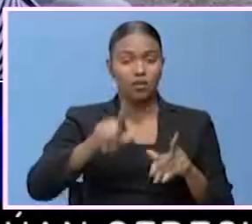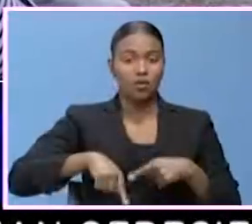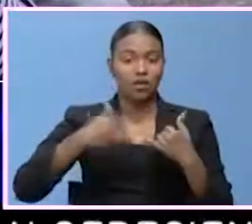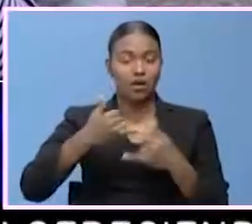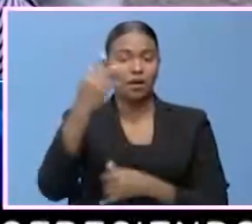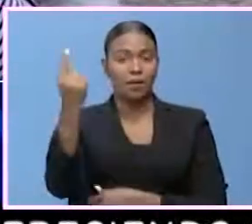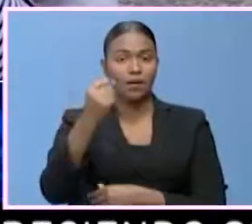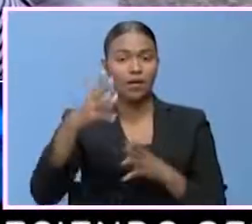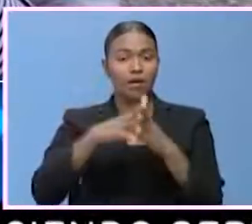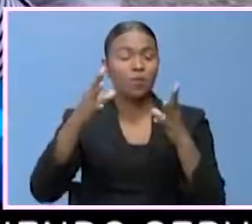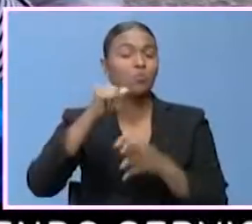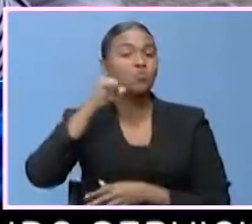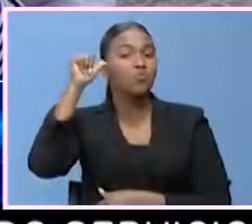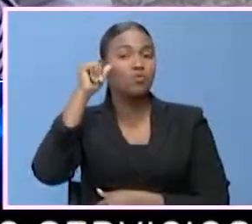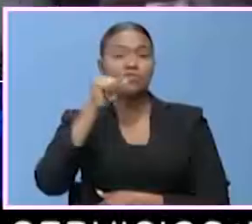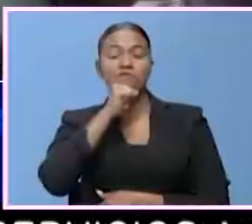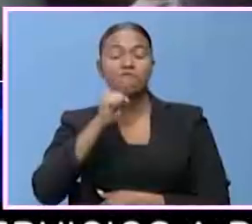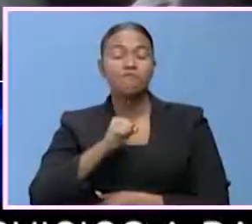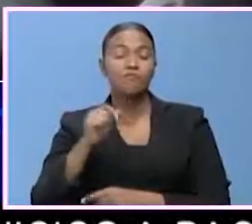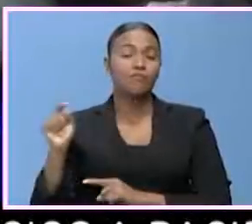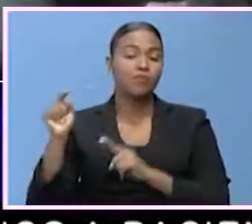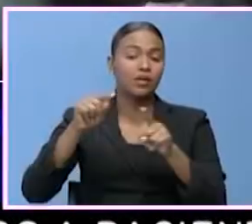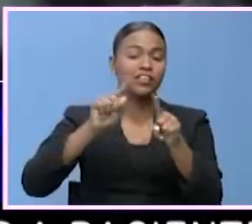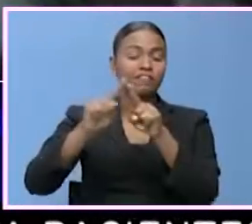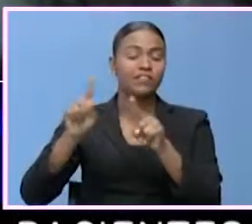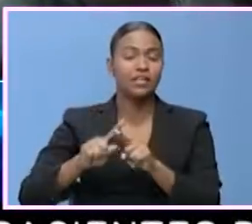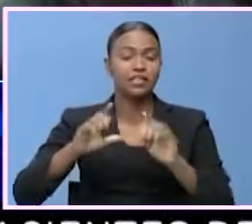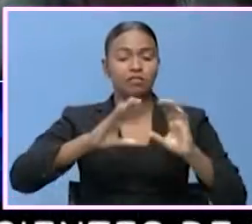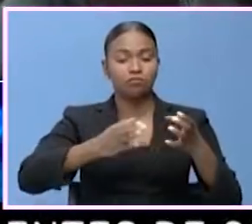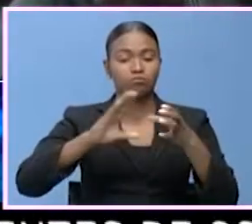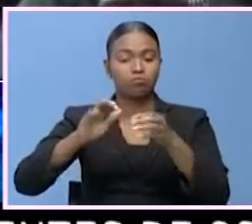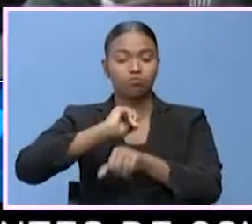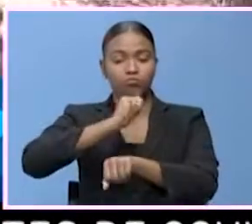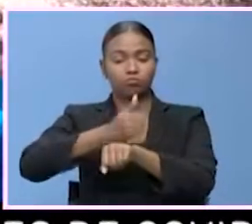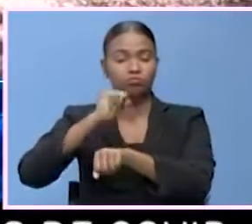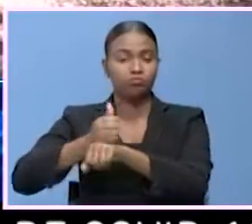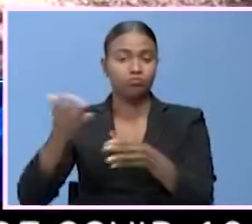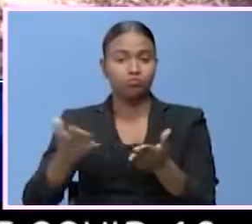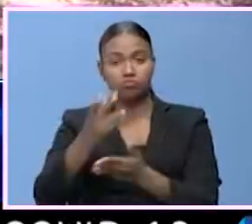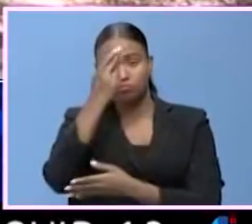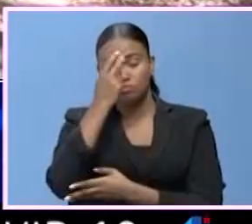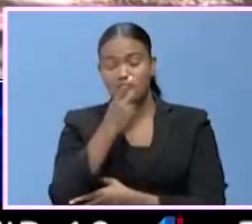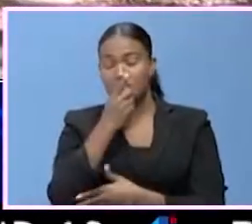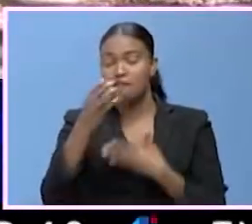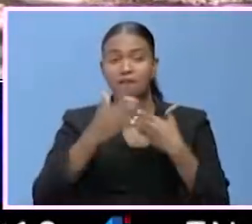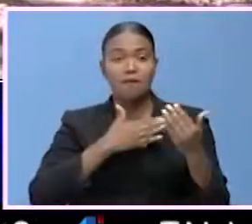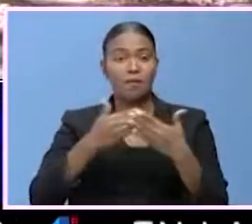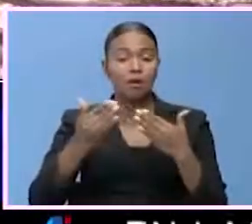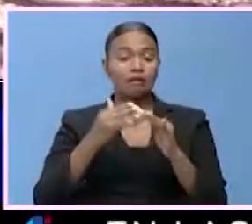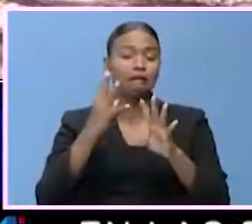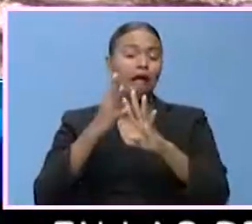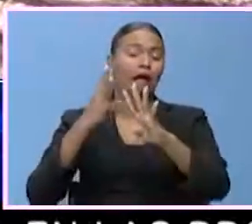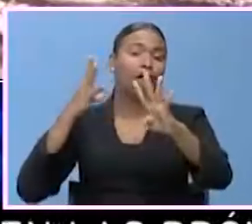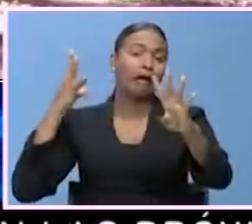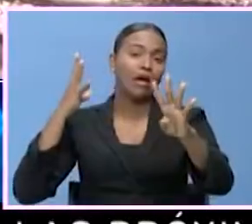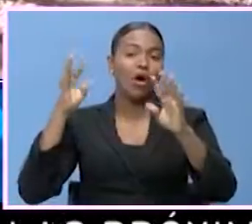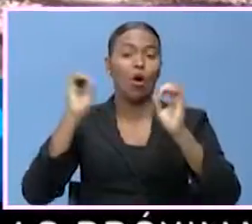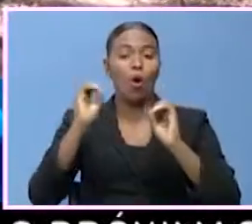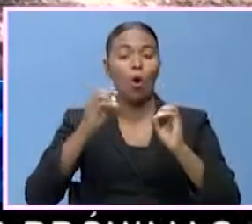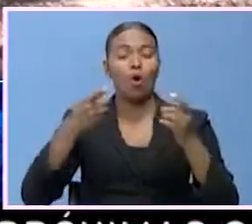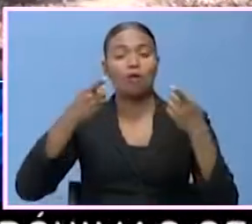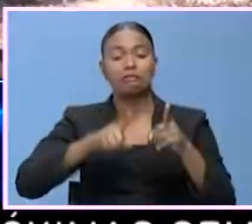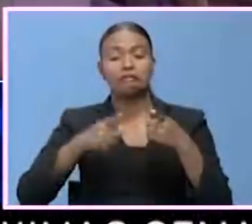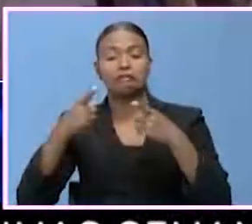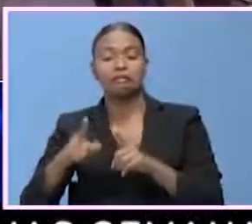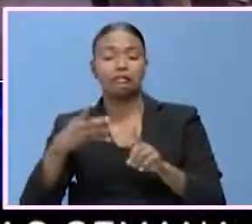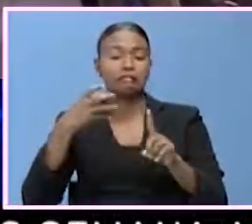martes decenas de adultos mayores se apersonaron hacia los diferentes centros habilitados a nivel nacional, sin importar las largas filas o achaques de la